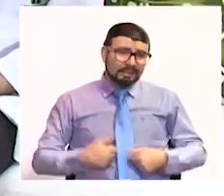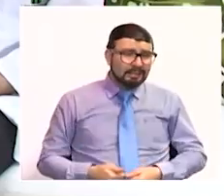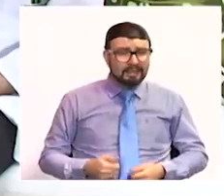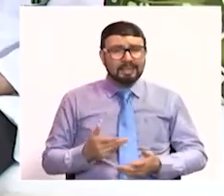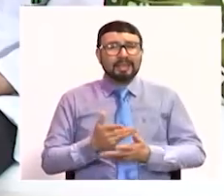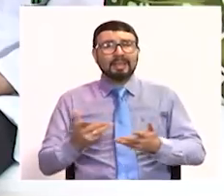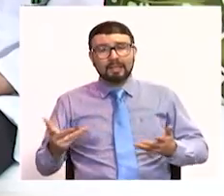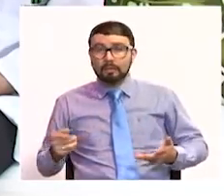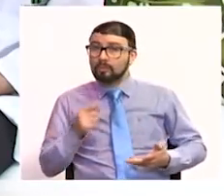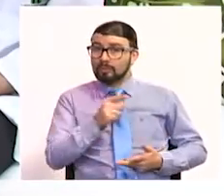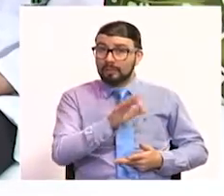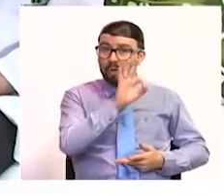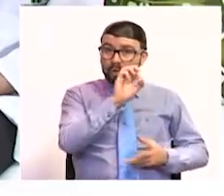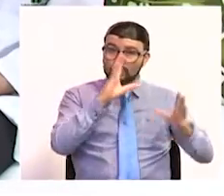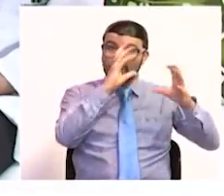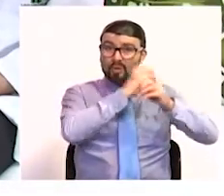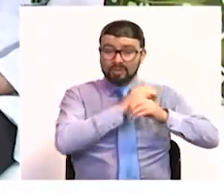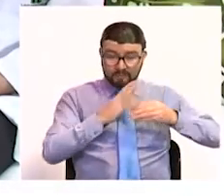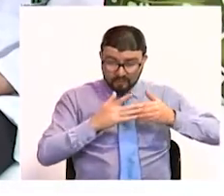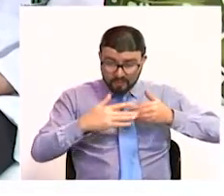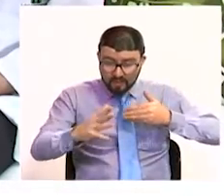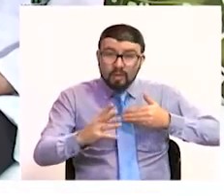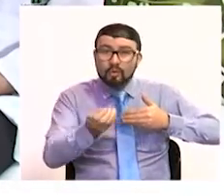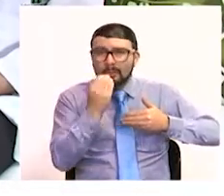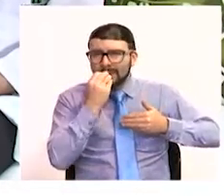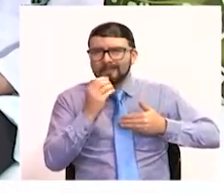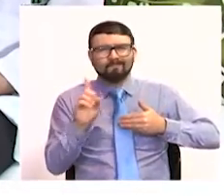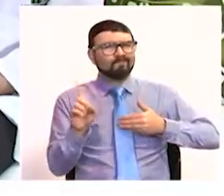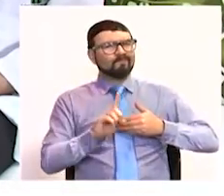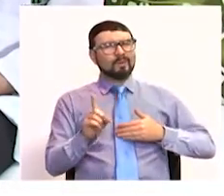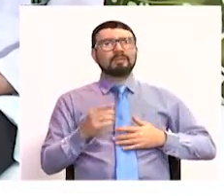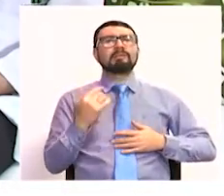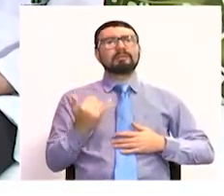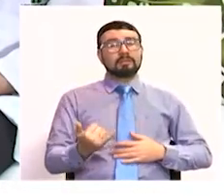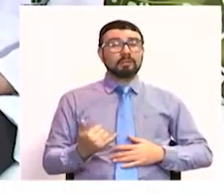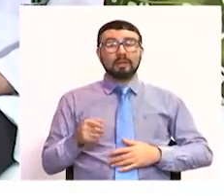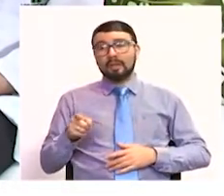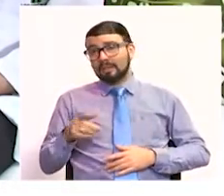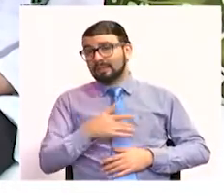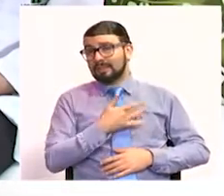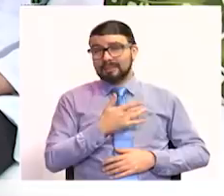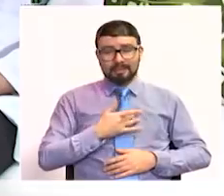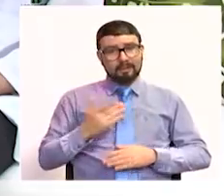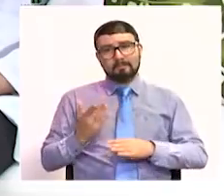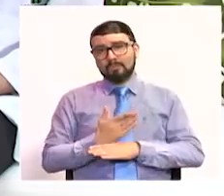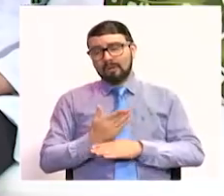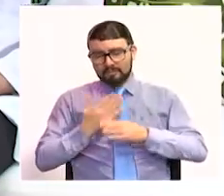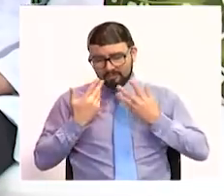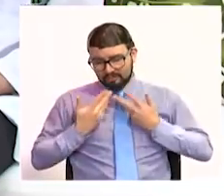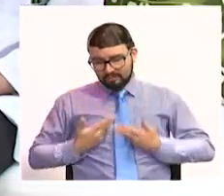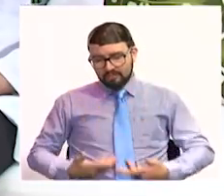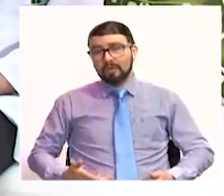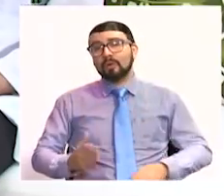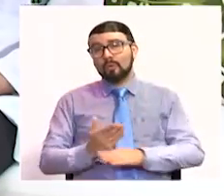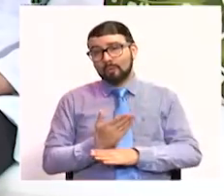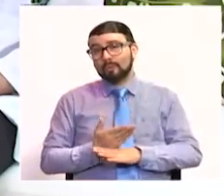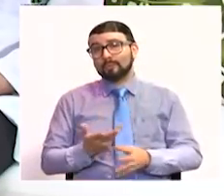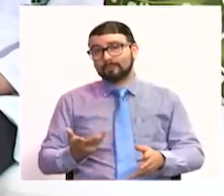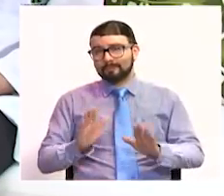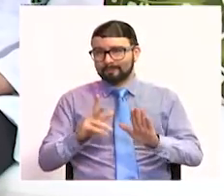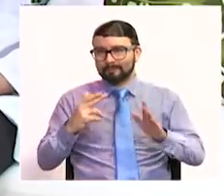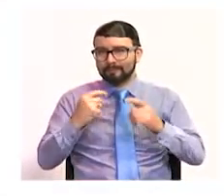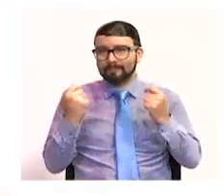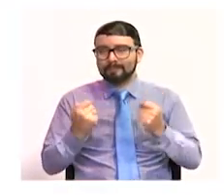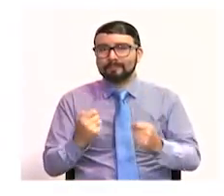ciclo nutricional y circadiano que es el de la asimilación que se presenta en las horas de la noche. Vamos a este corte de